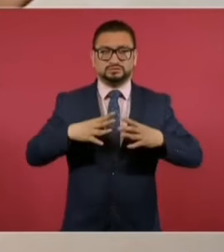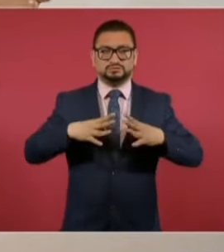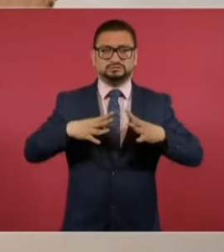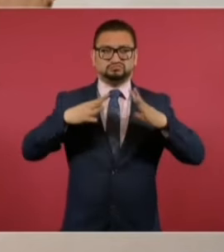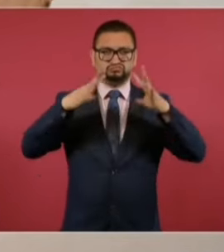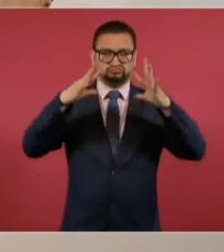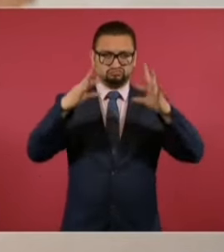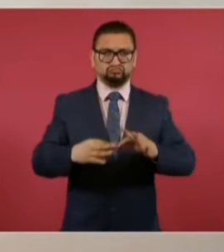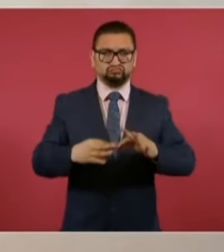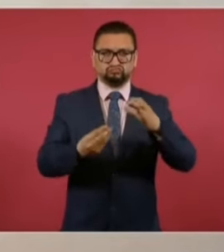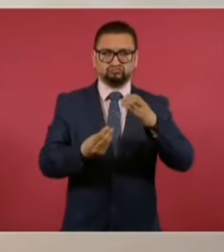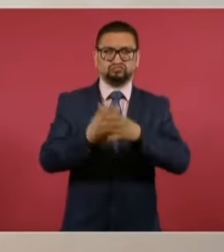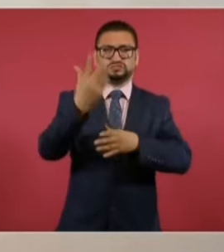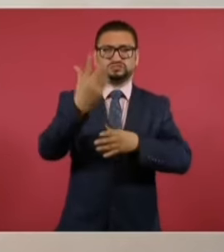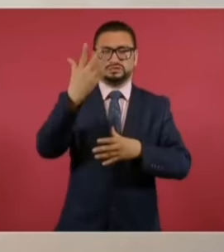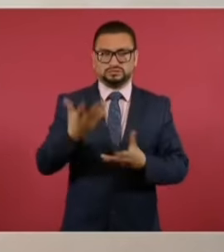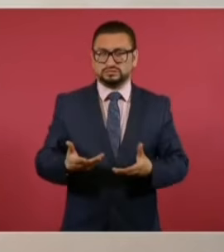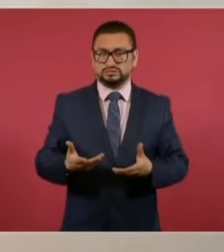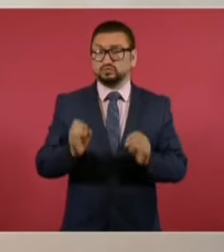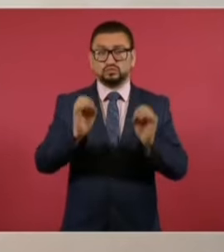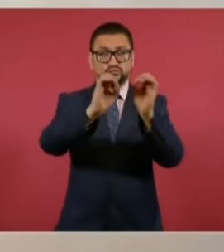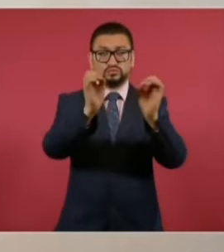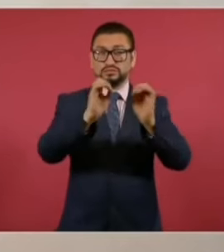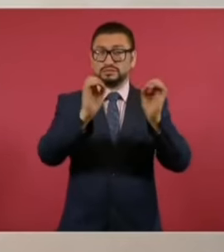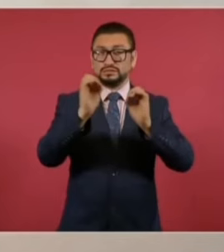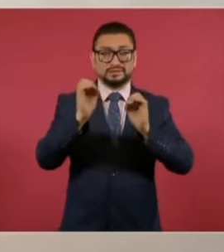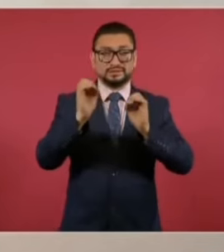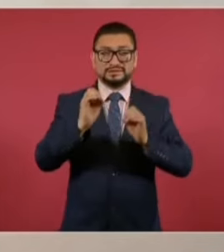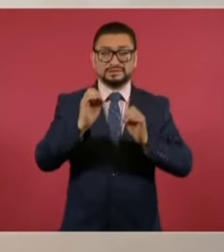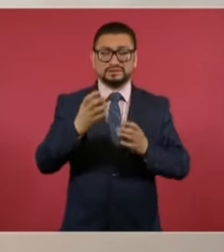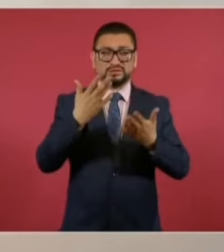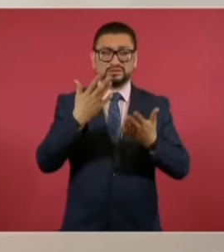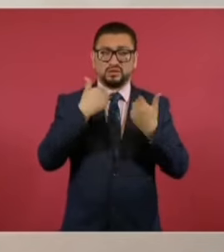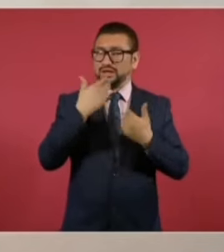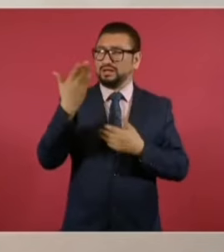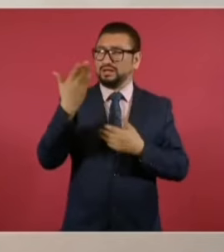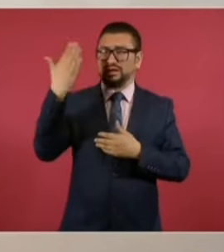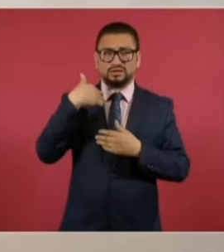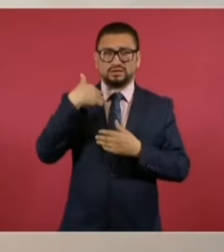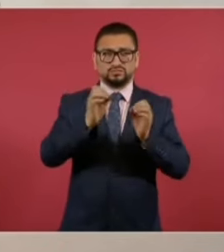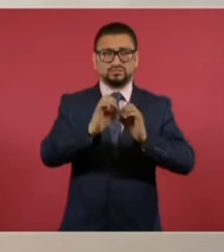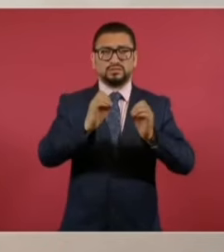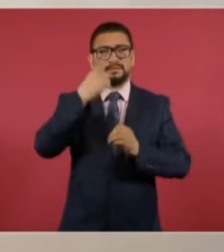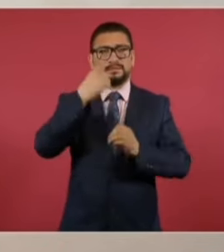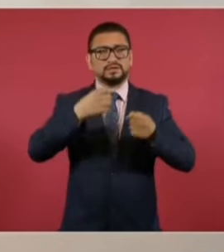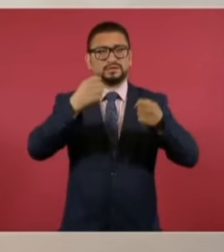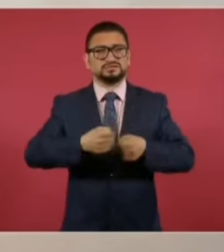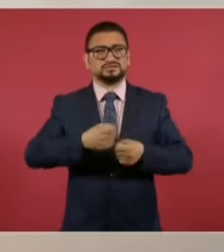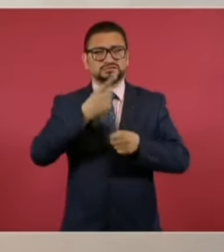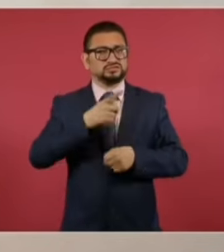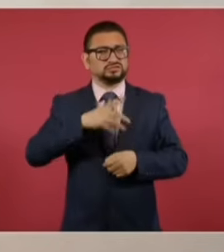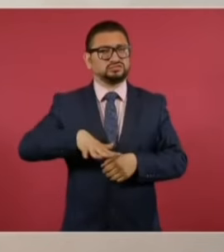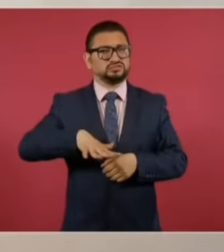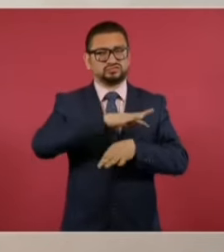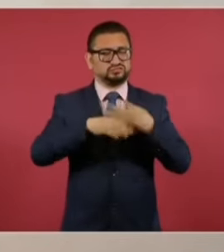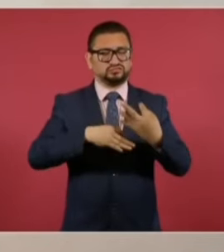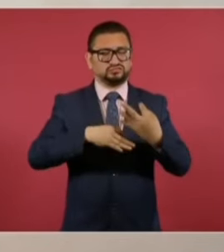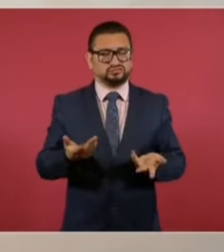institución, no teníamos una institución así para garantizar la seguridad